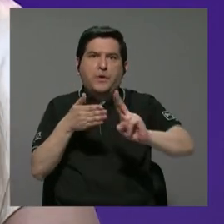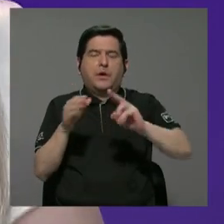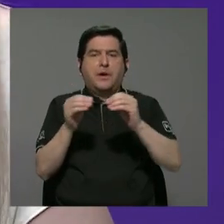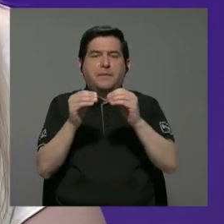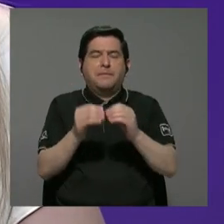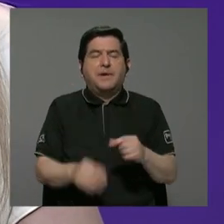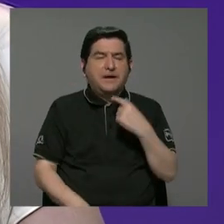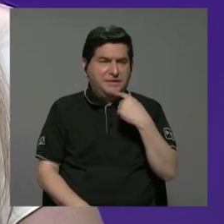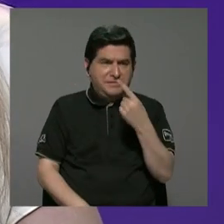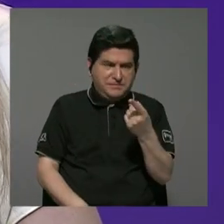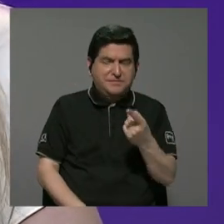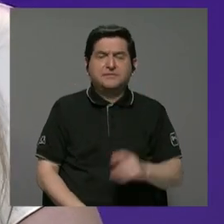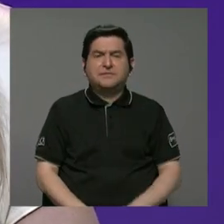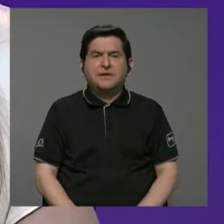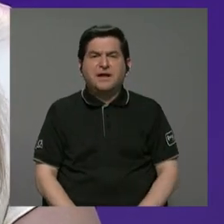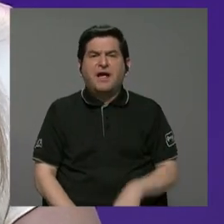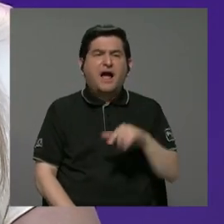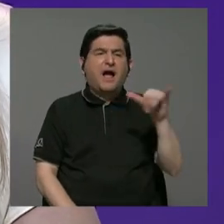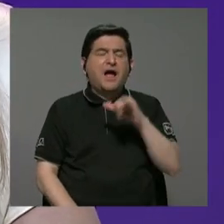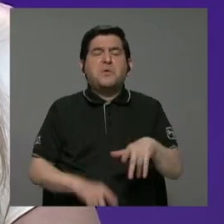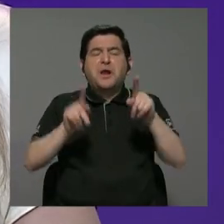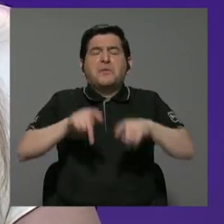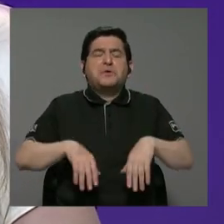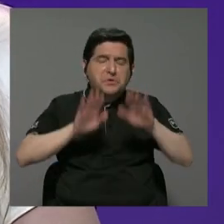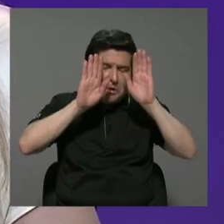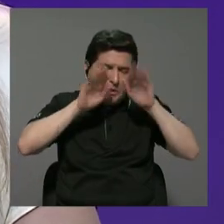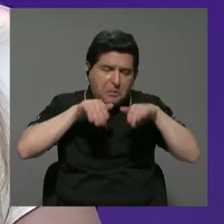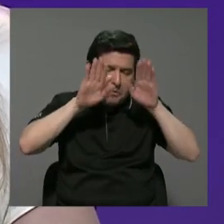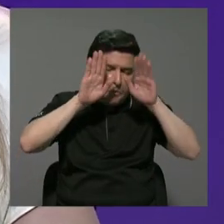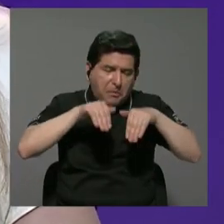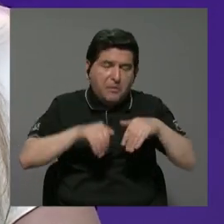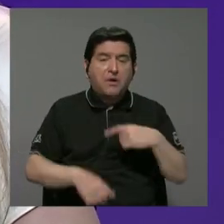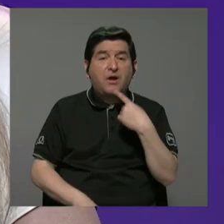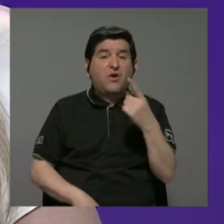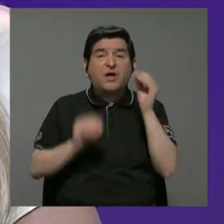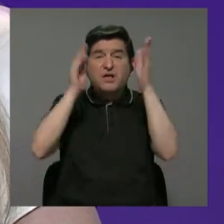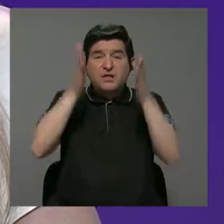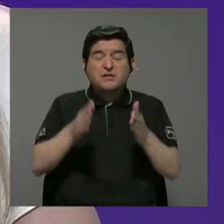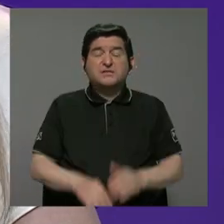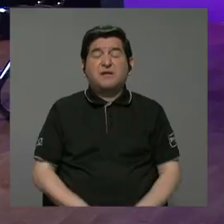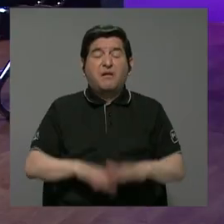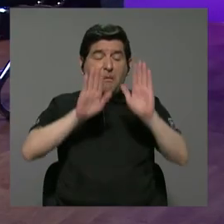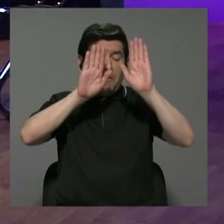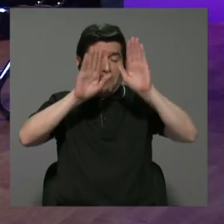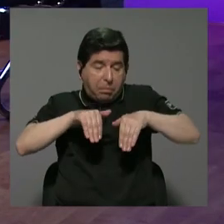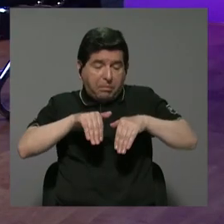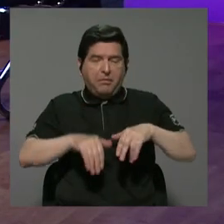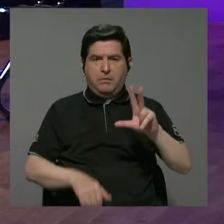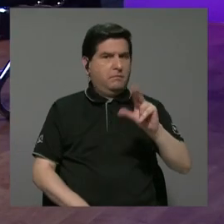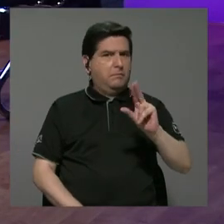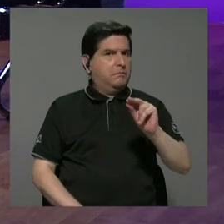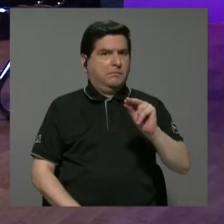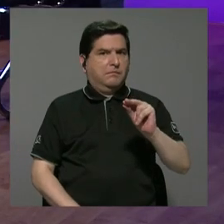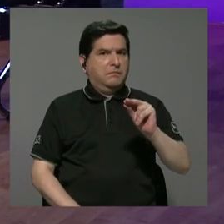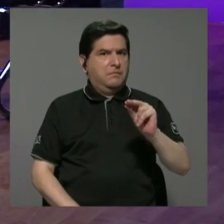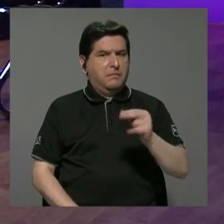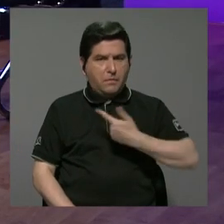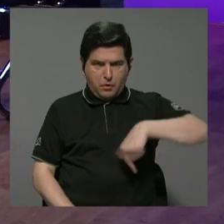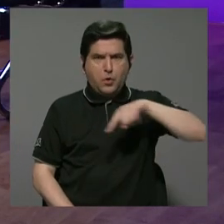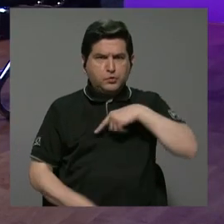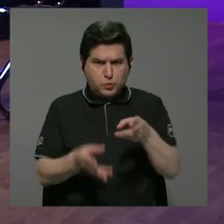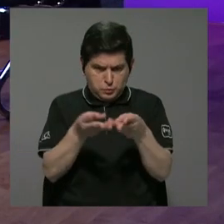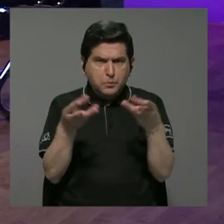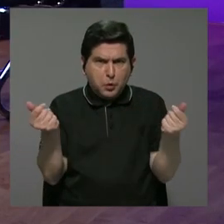más han planteado, son como borregos que solamente hacen lo que el personal docente les dice. Vamos a ver, estamos